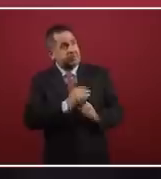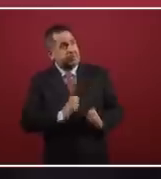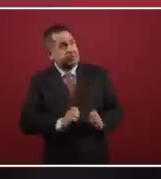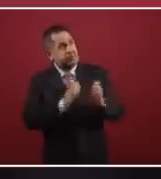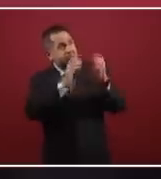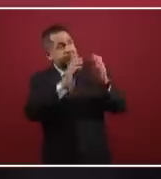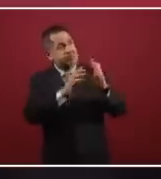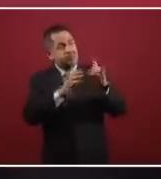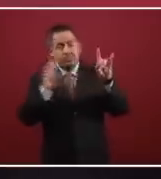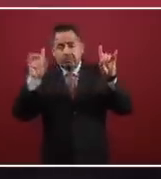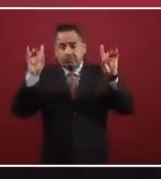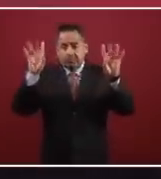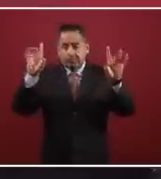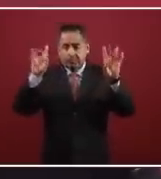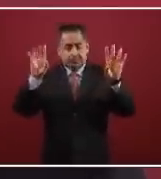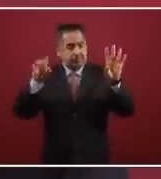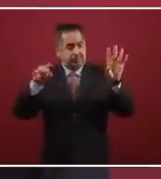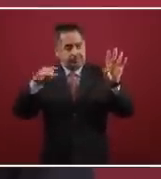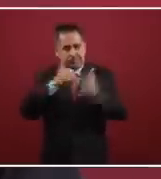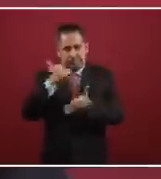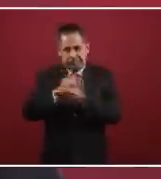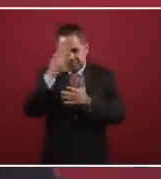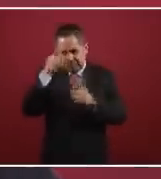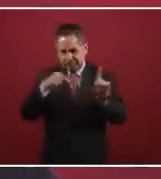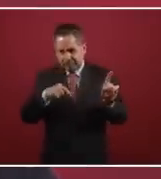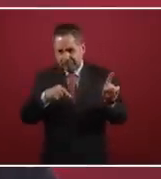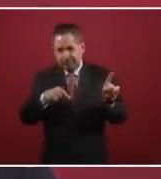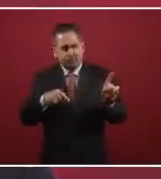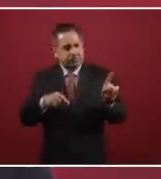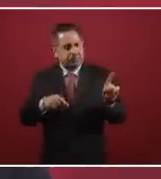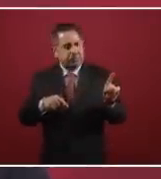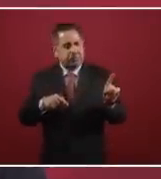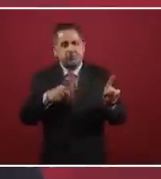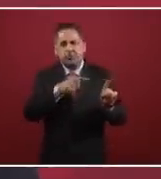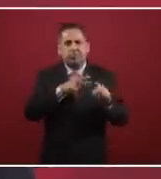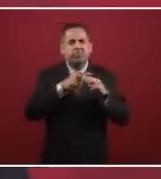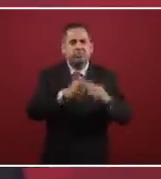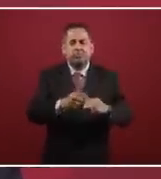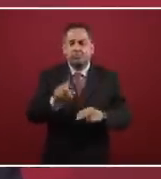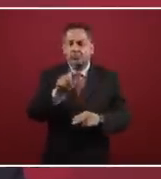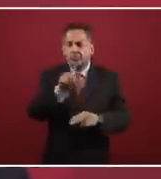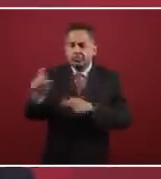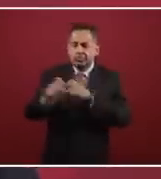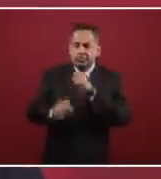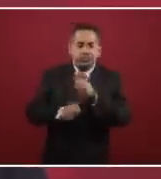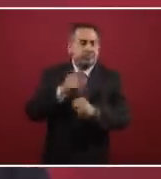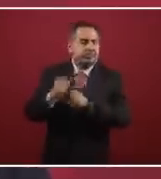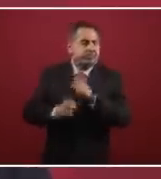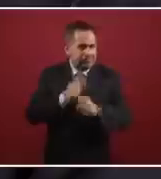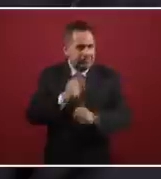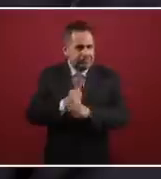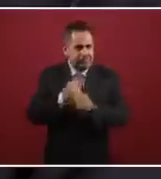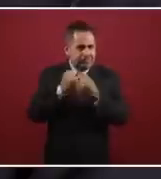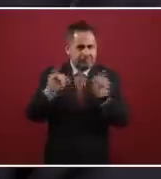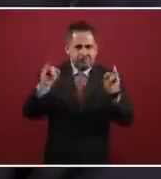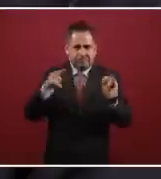fue parte de las celebraciones del centenario.